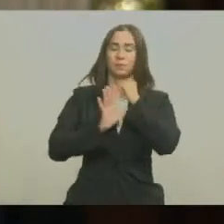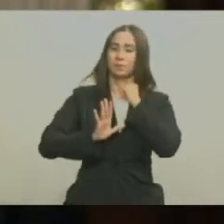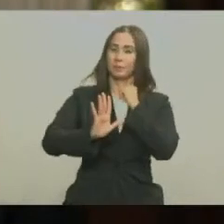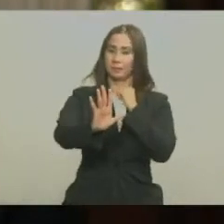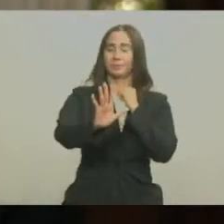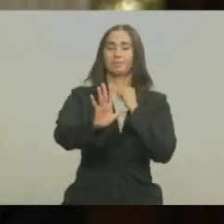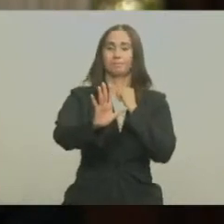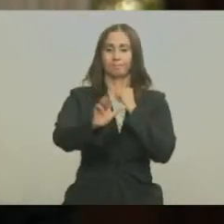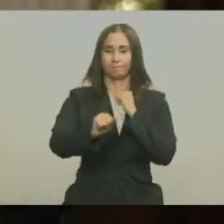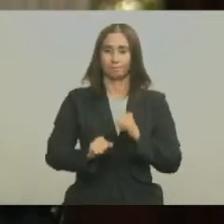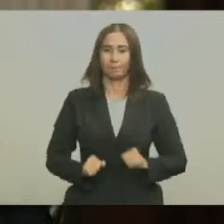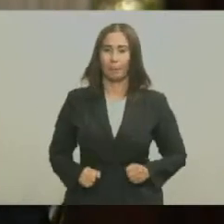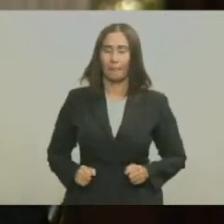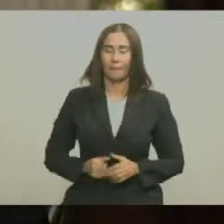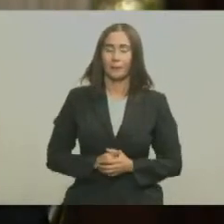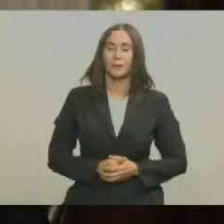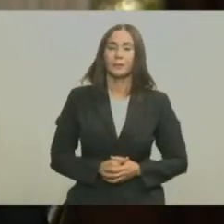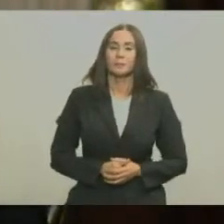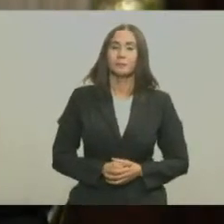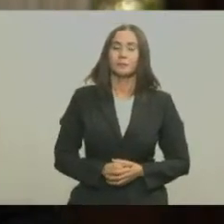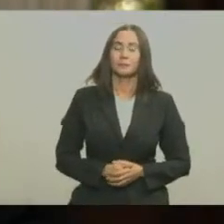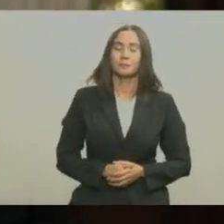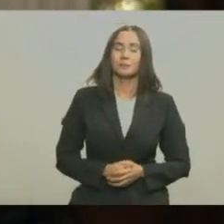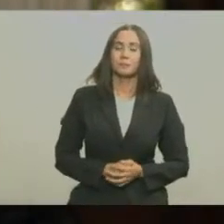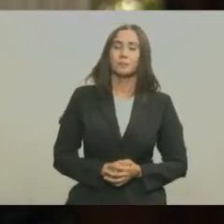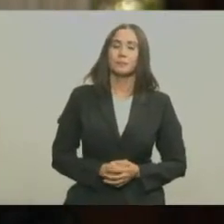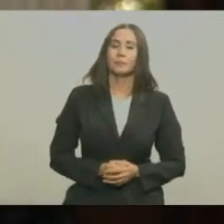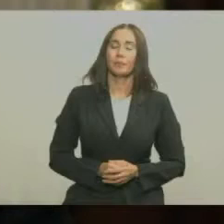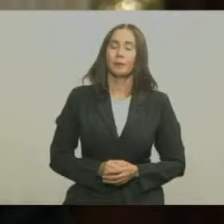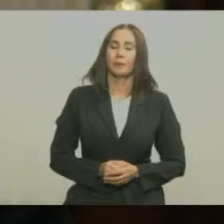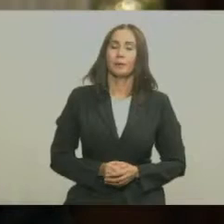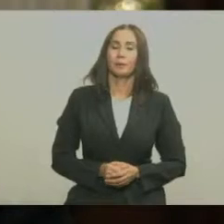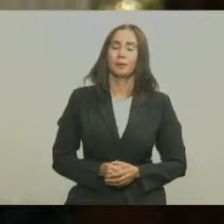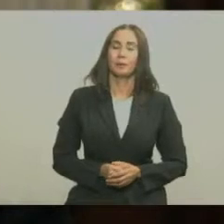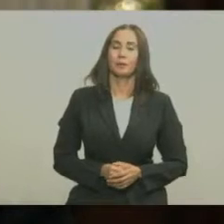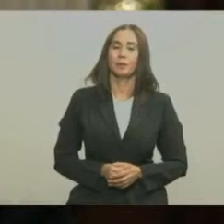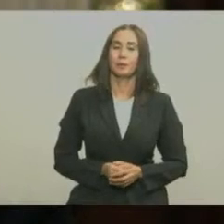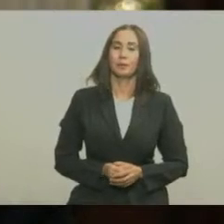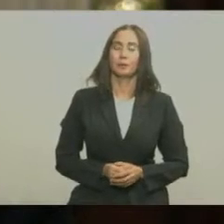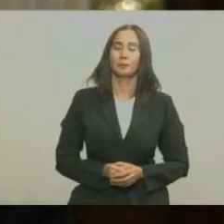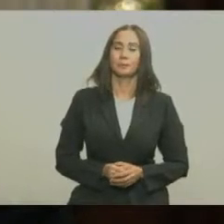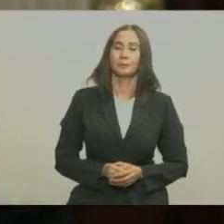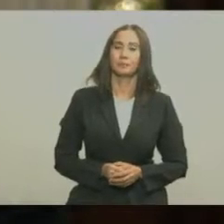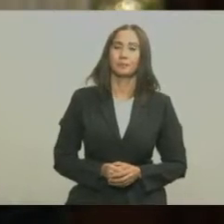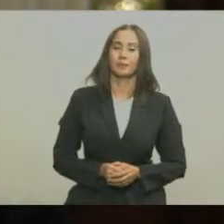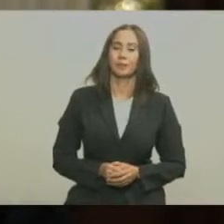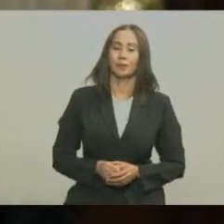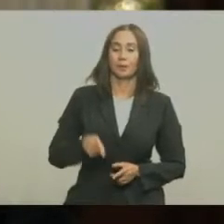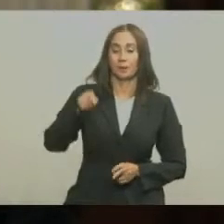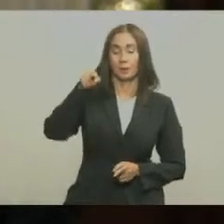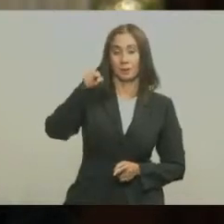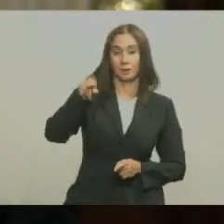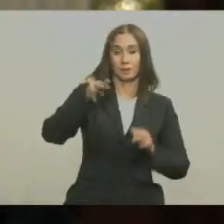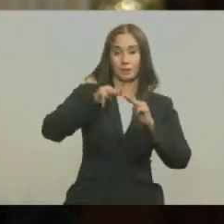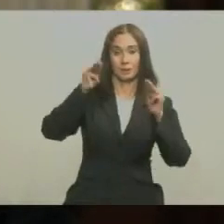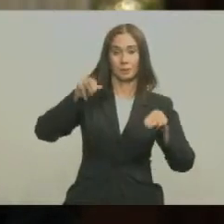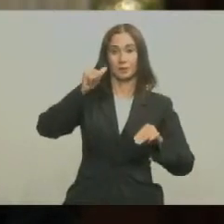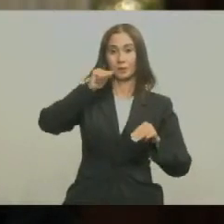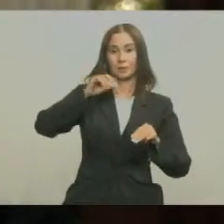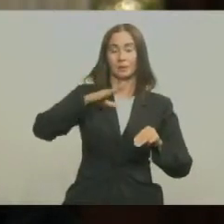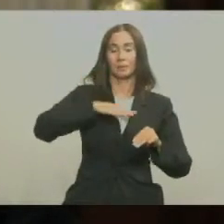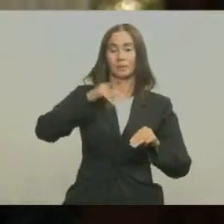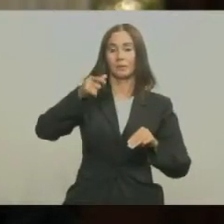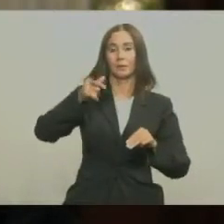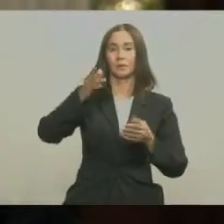desgraciadamente habían y se habían identificado mayores casos. Aquí está la ministra de la Mujer, y quiero aprovechar